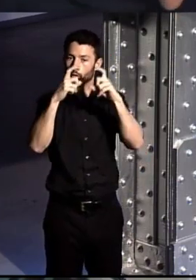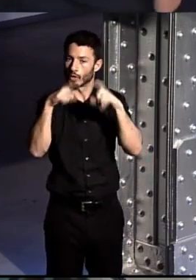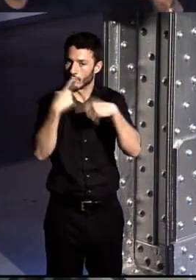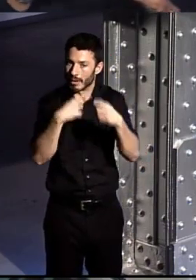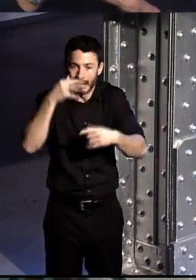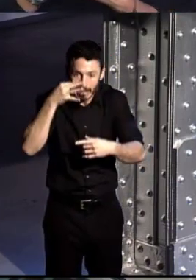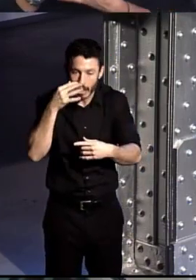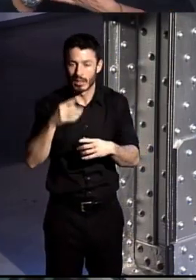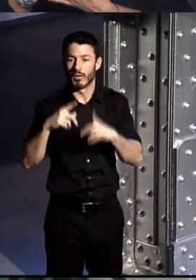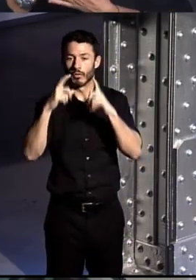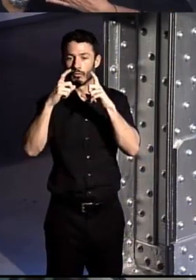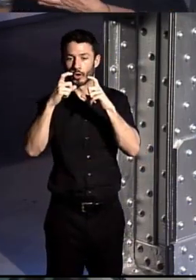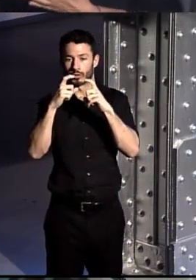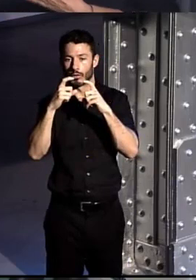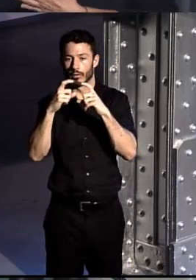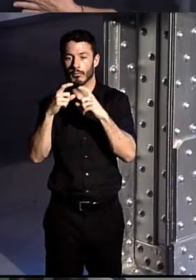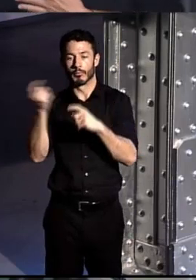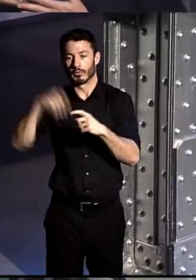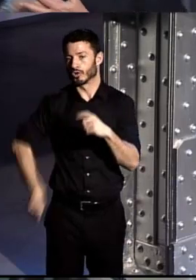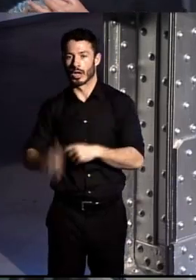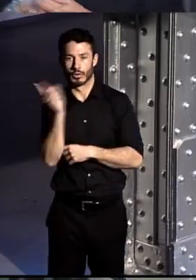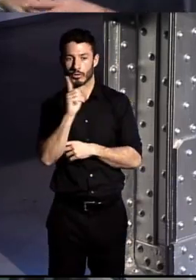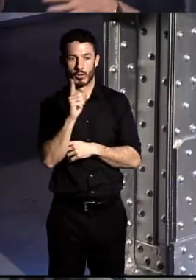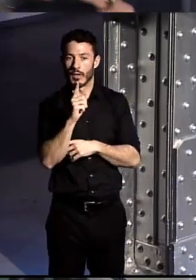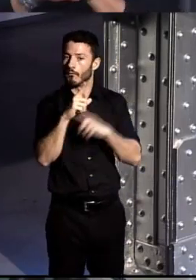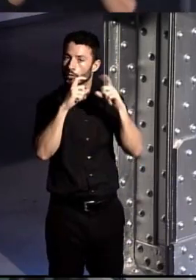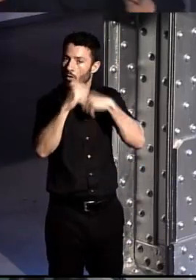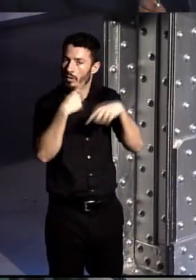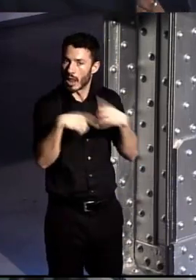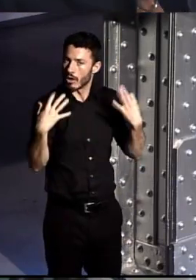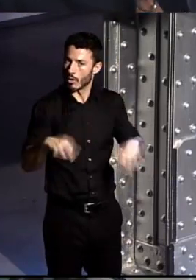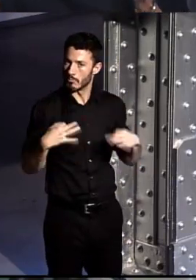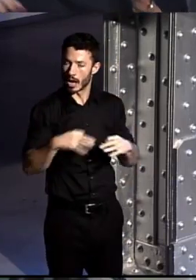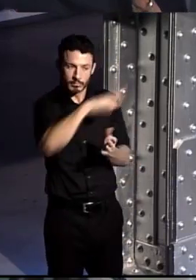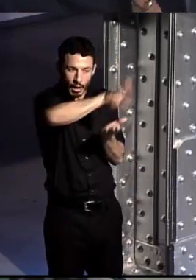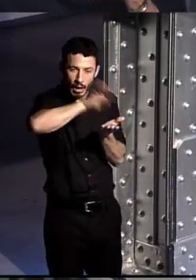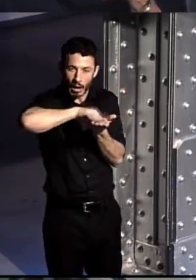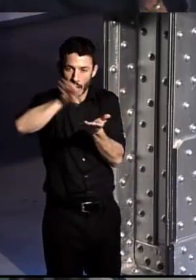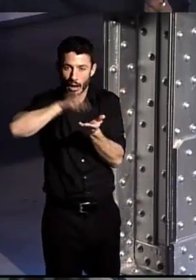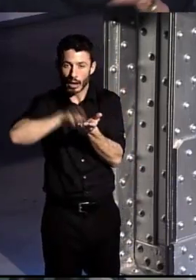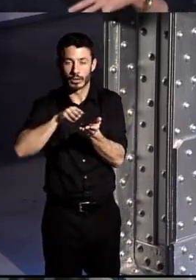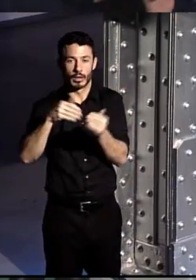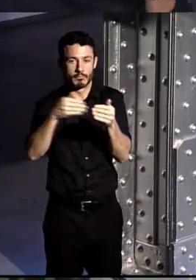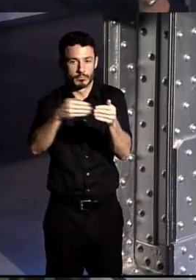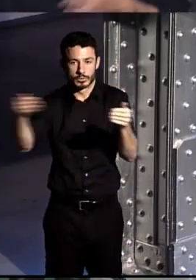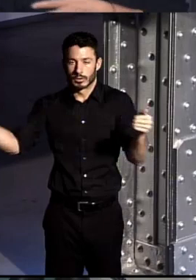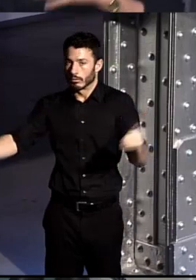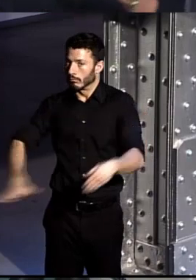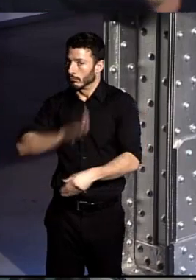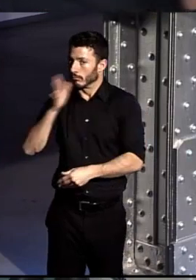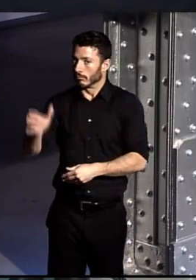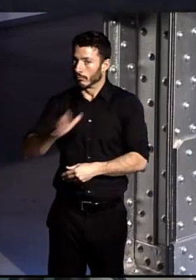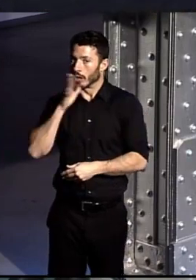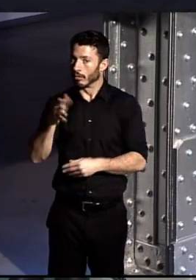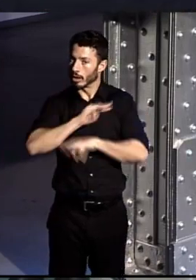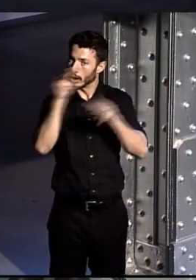fotos de estudio, sino de las fotos familiares que tenía la gente en su casa. Y la exposición era deslumbrante y sigue encontrándose